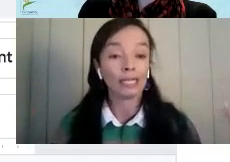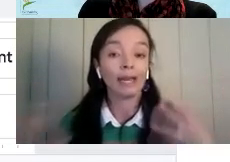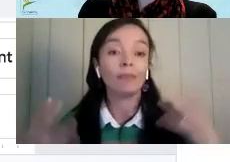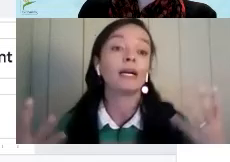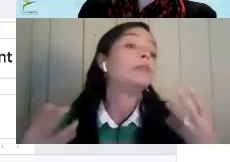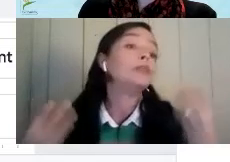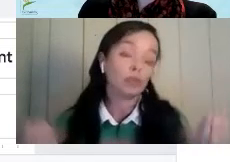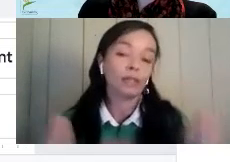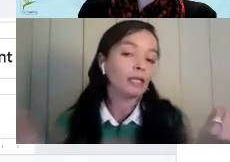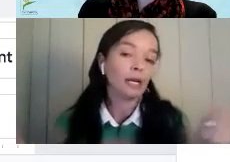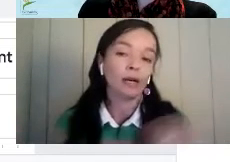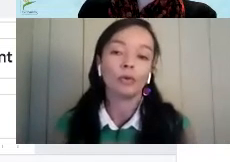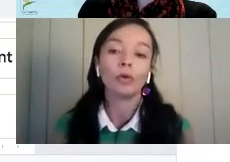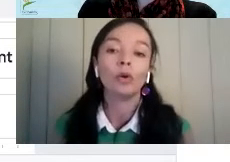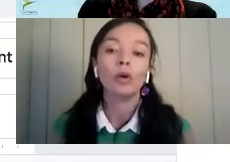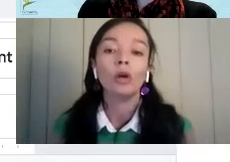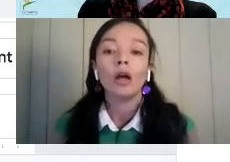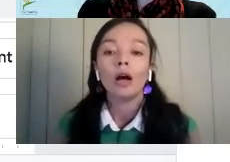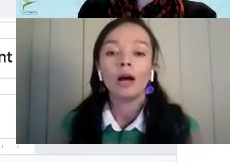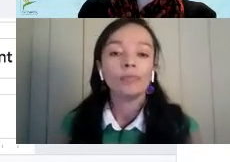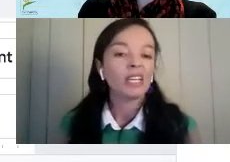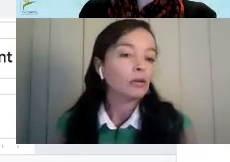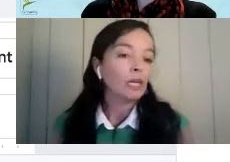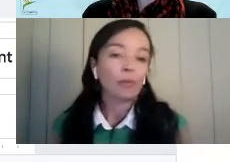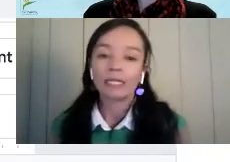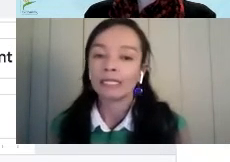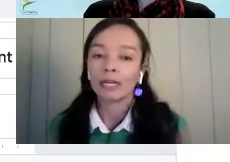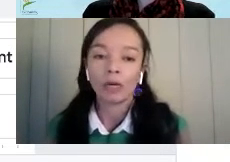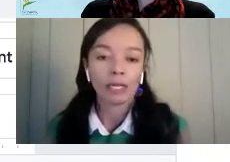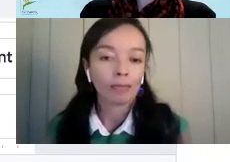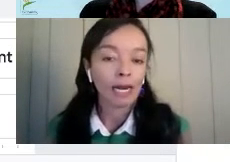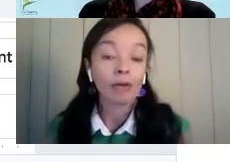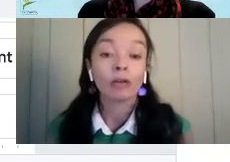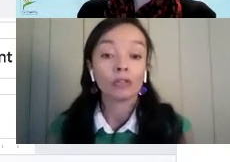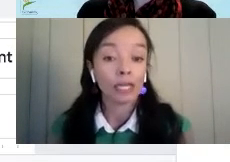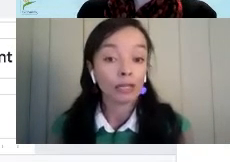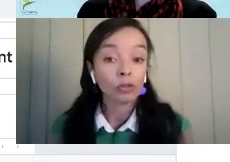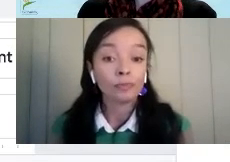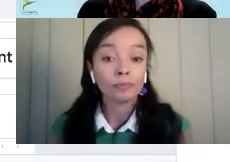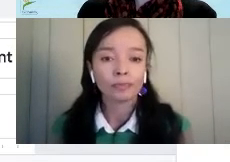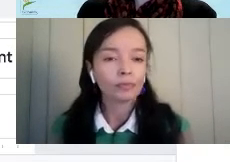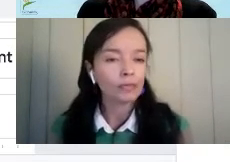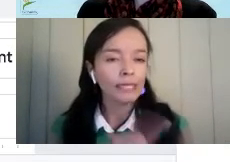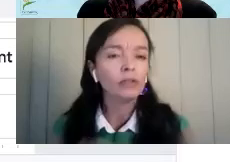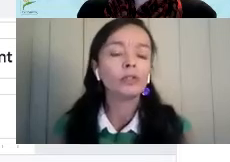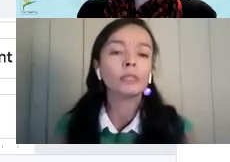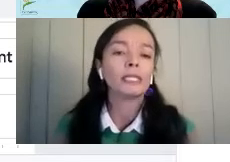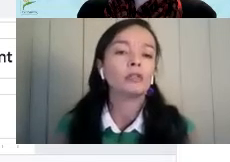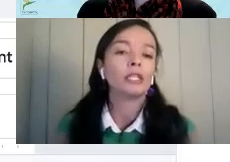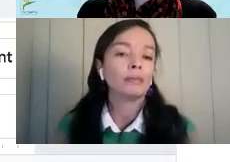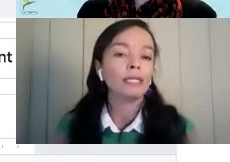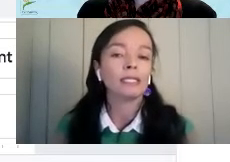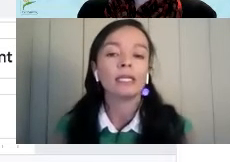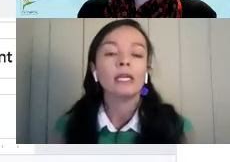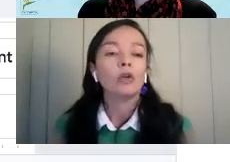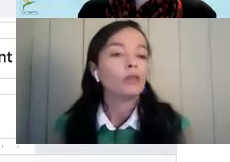es la dinámica de ustedes, de cada uno. Le pueden enseñar cualquier palabra, concepto. Incluso después de los